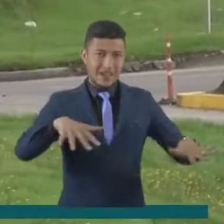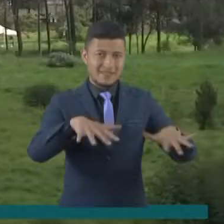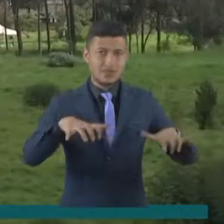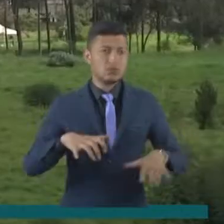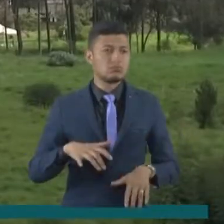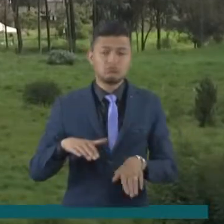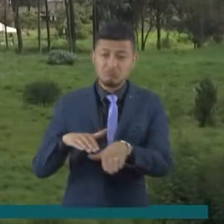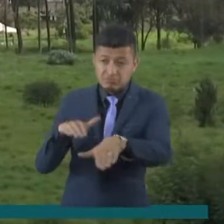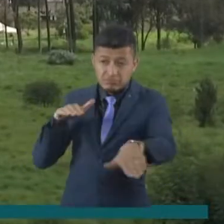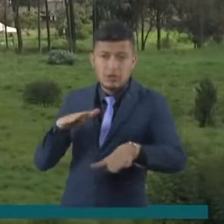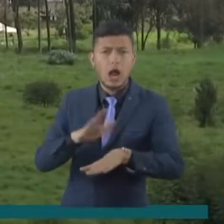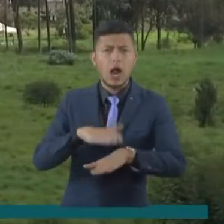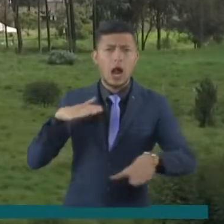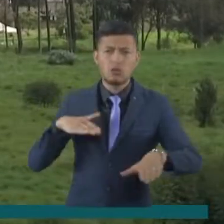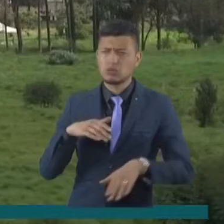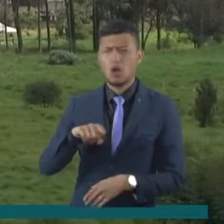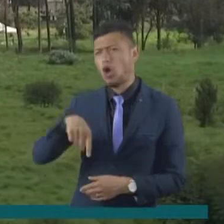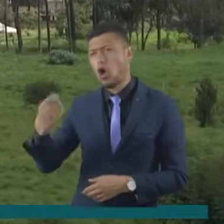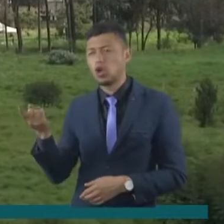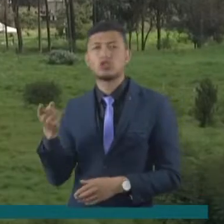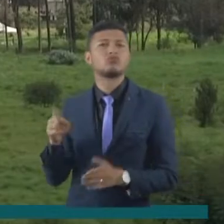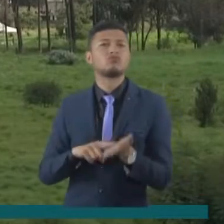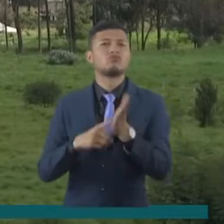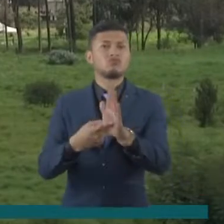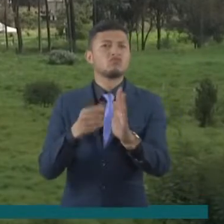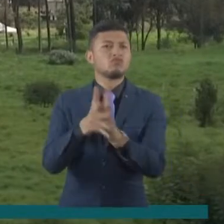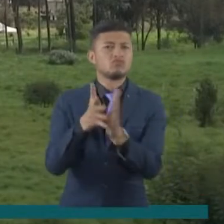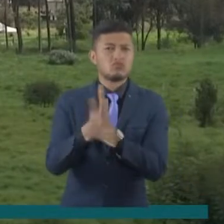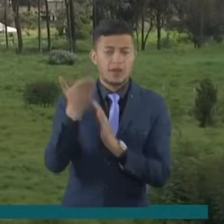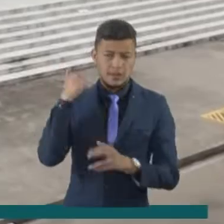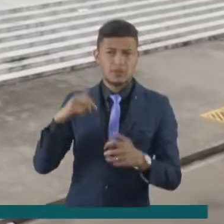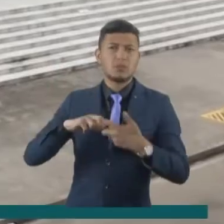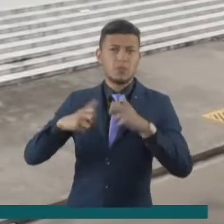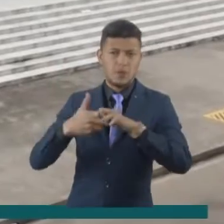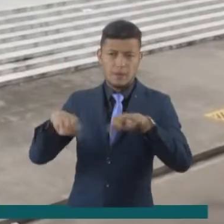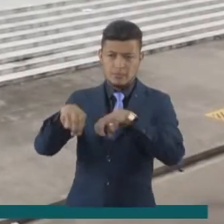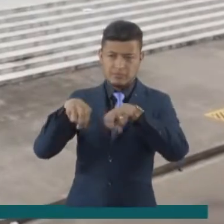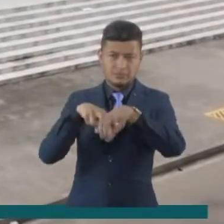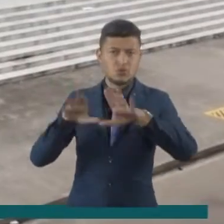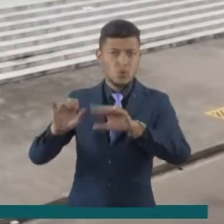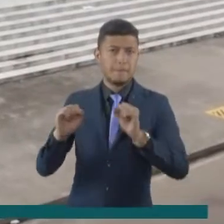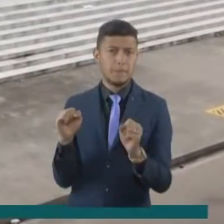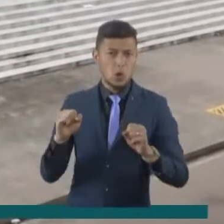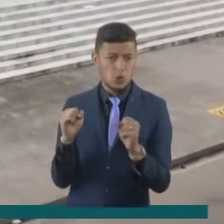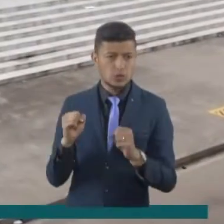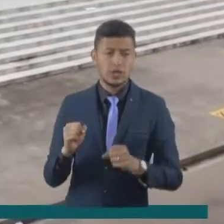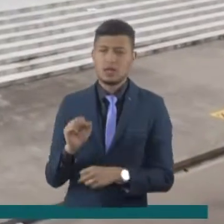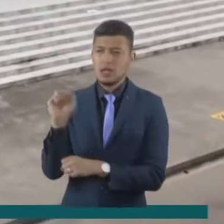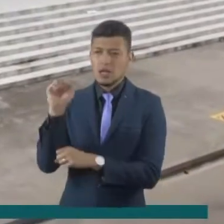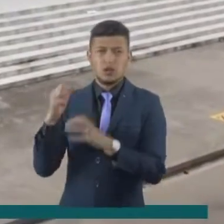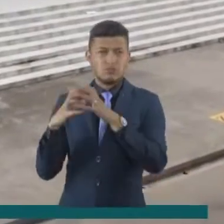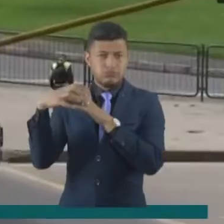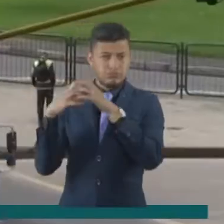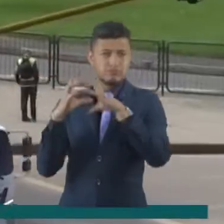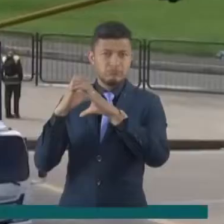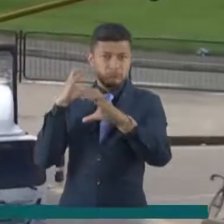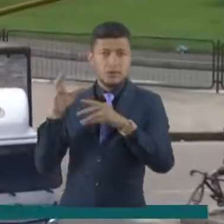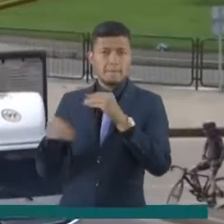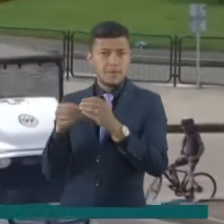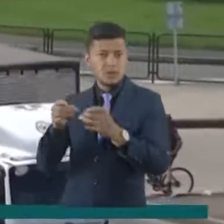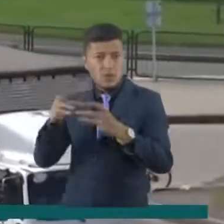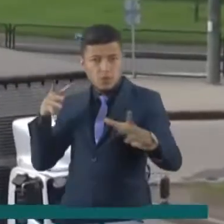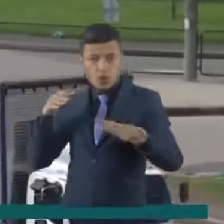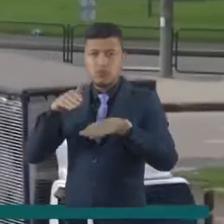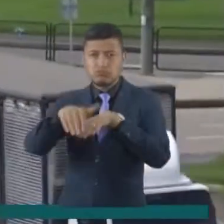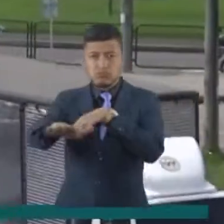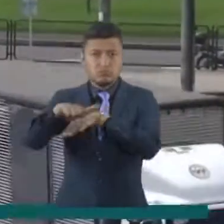eventos atribuyen a otras causas la congestión vehicular y argumentan como ejemplo el histórico problema de movilidad en Bogotá, el tránsito de vehículos pesados y